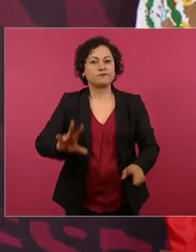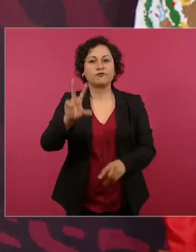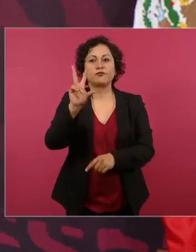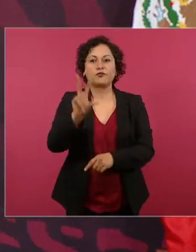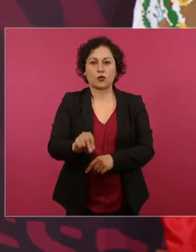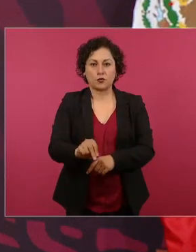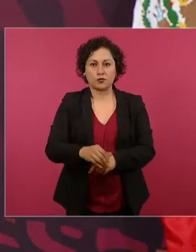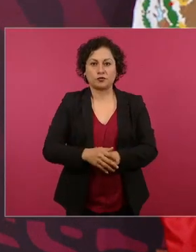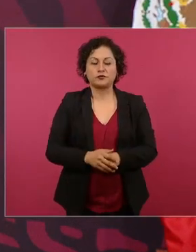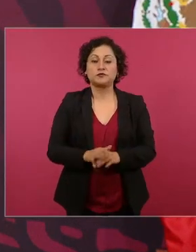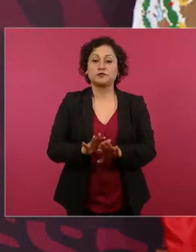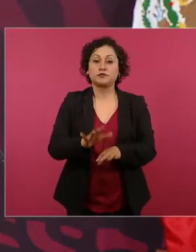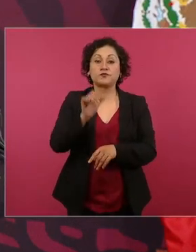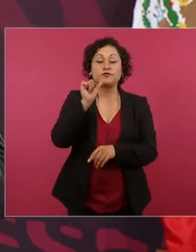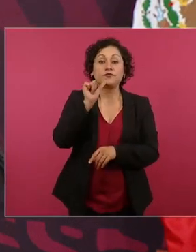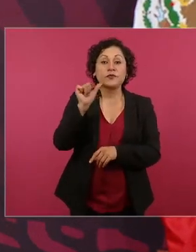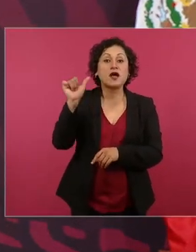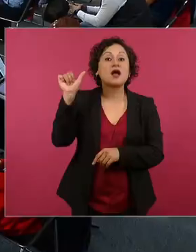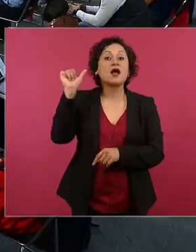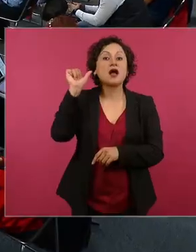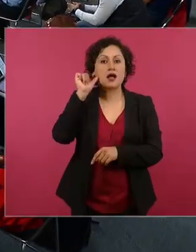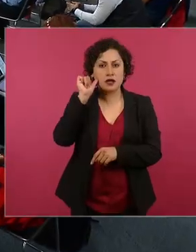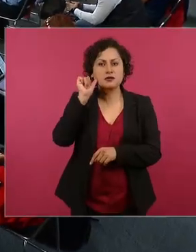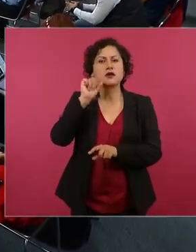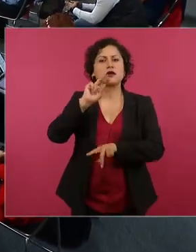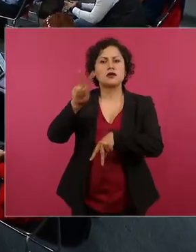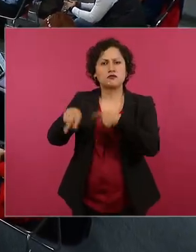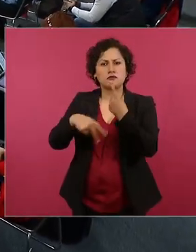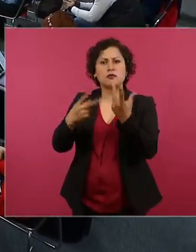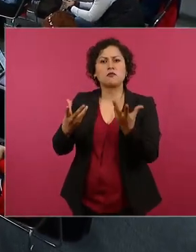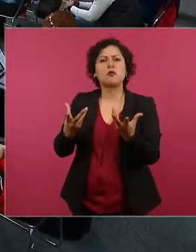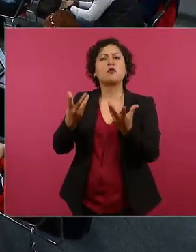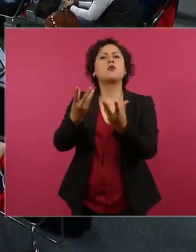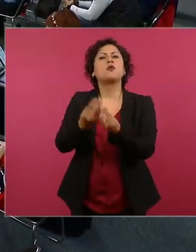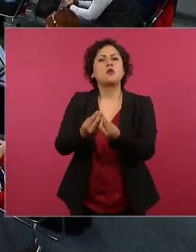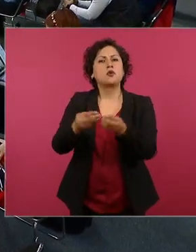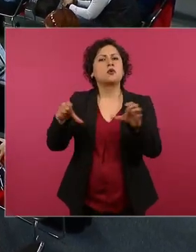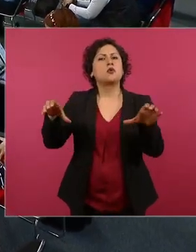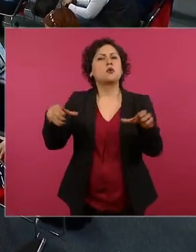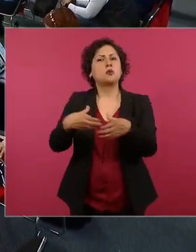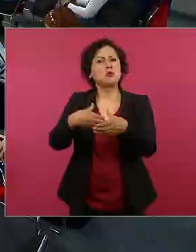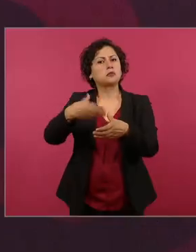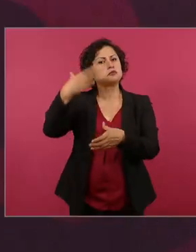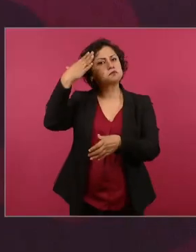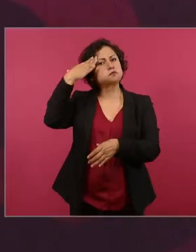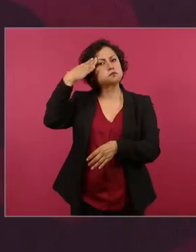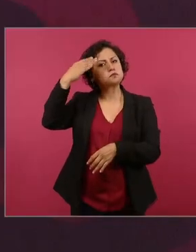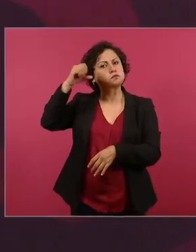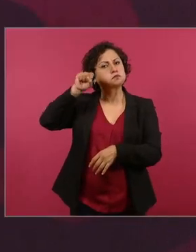Ayer estuvimos con dirigentes, incluso dirigentes de